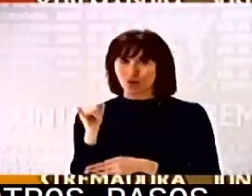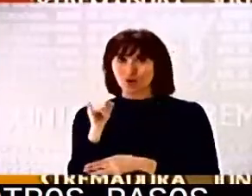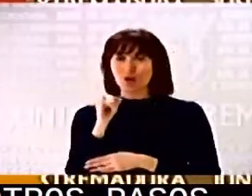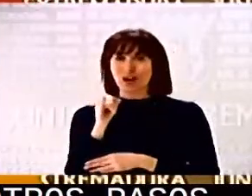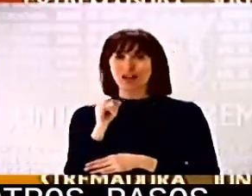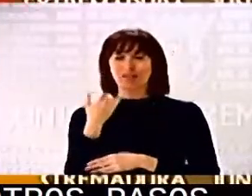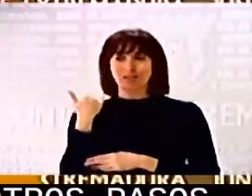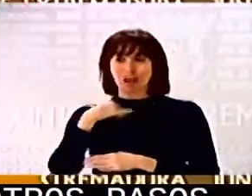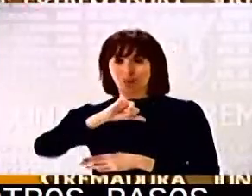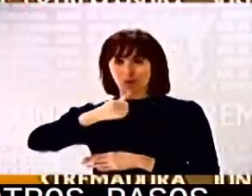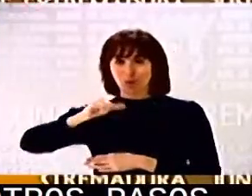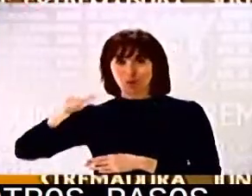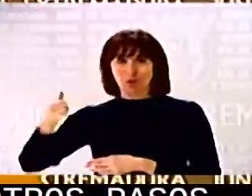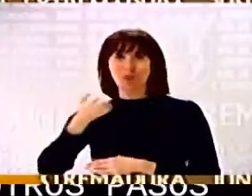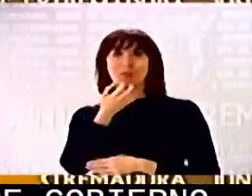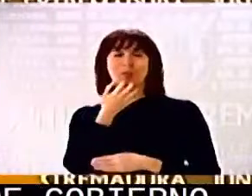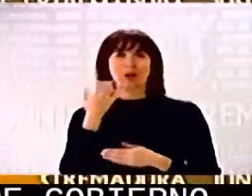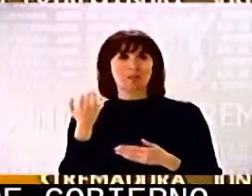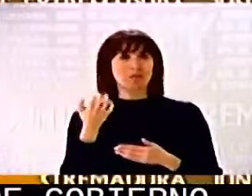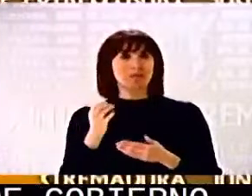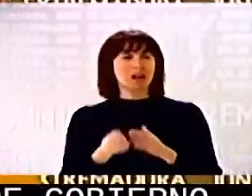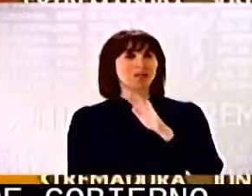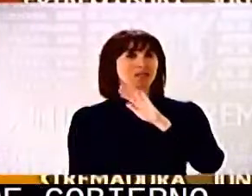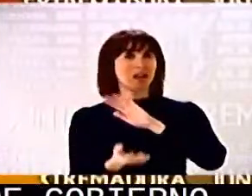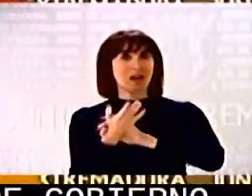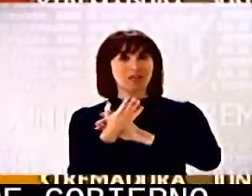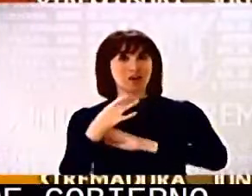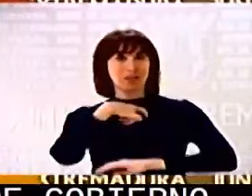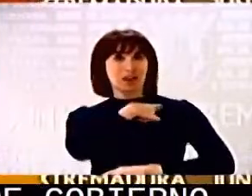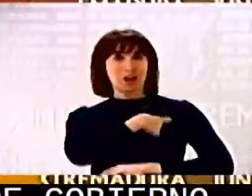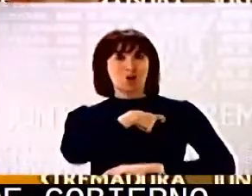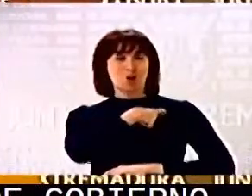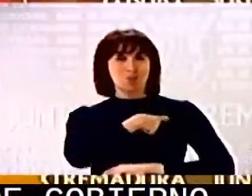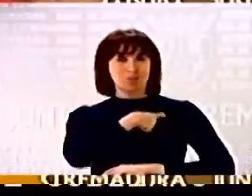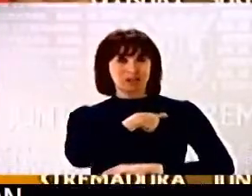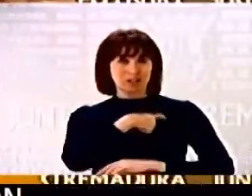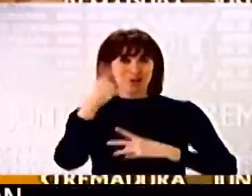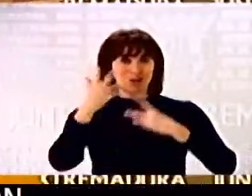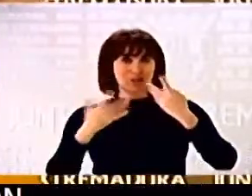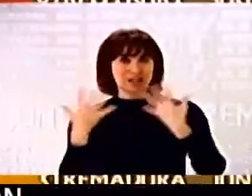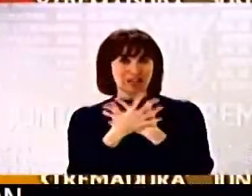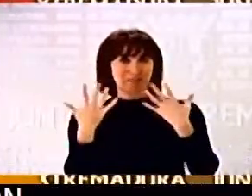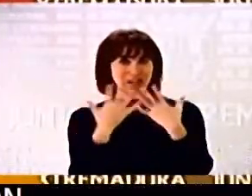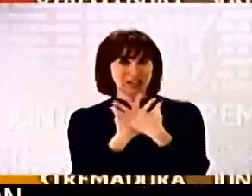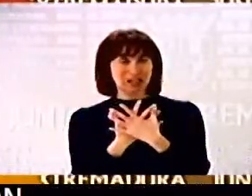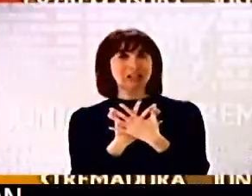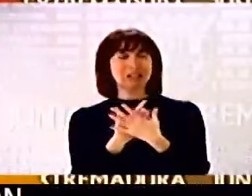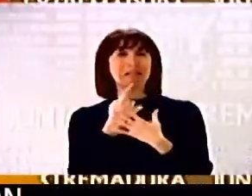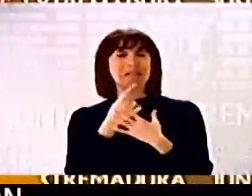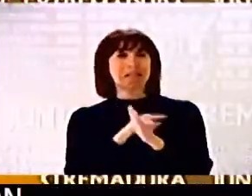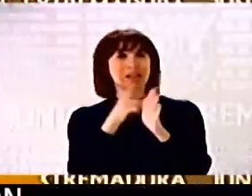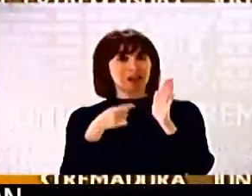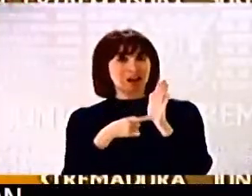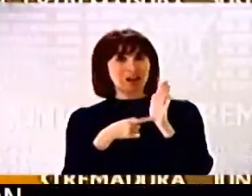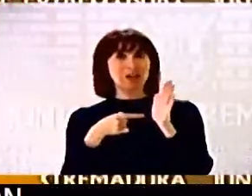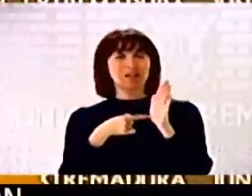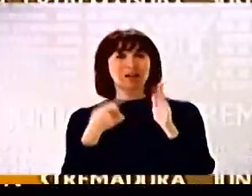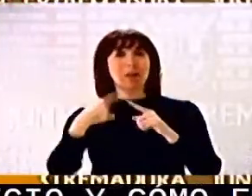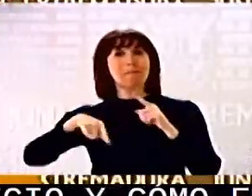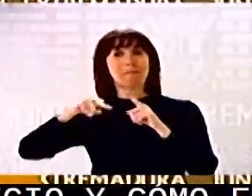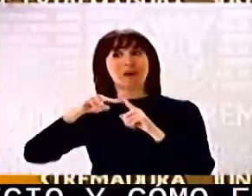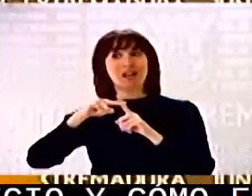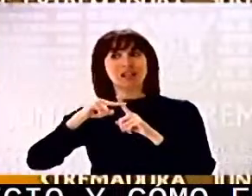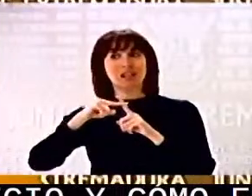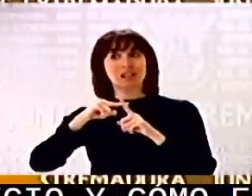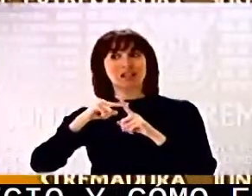Consejo de Gobierno, como fue la constitución de la Comisión Interadministrativa, que dice la Ley Legio, y como fue el nombramiento